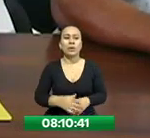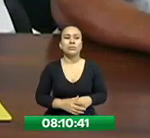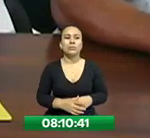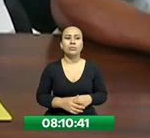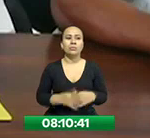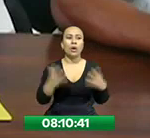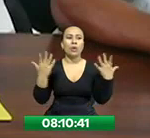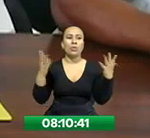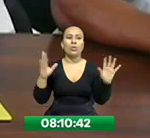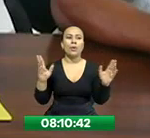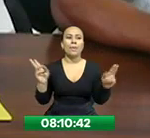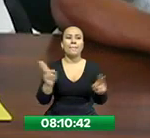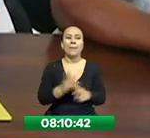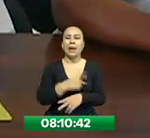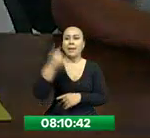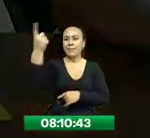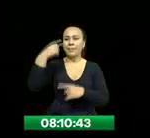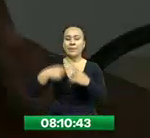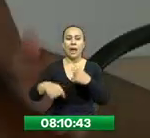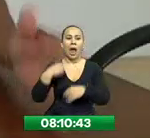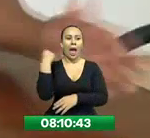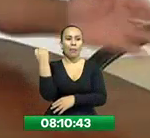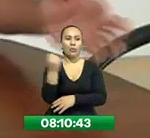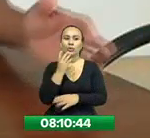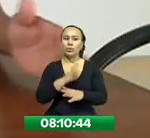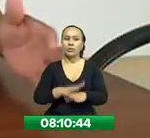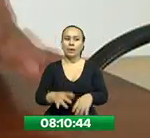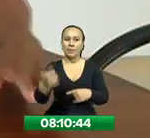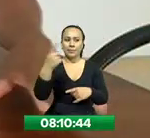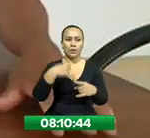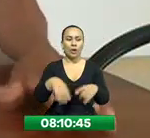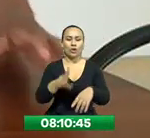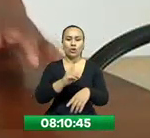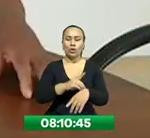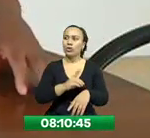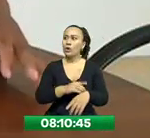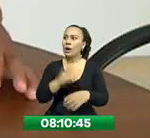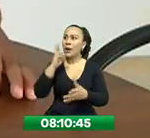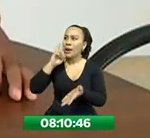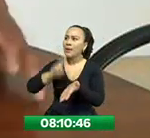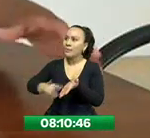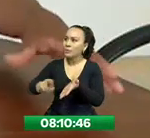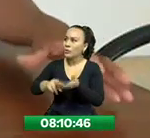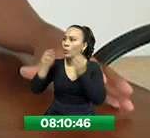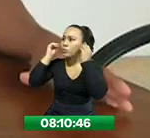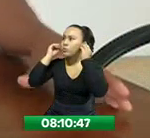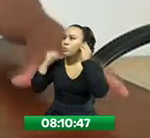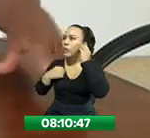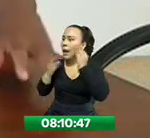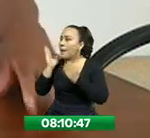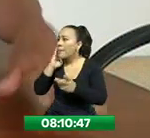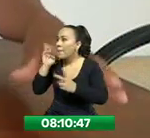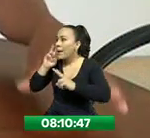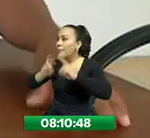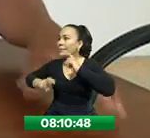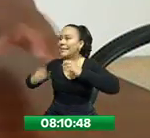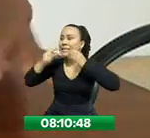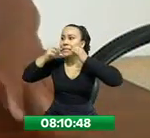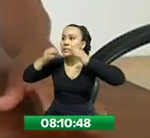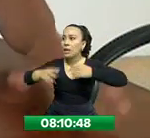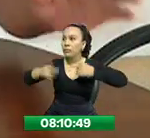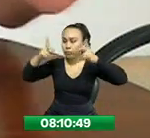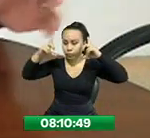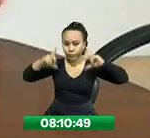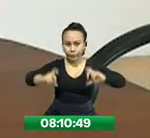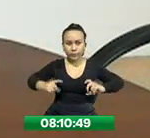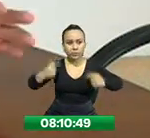no es para traer una ambulancia. Lo llevé donde el doctor y el doctor lo revisó con la mamita, le hicimos radiografía y el doctor